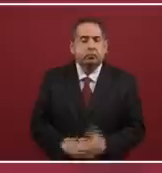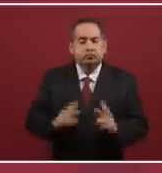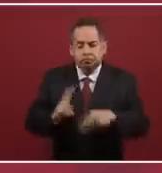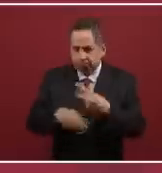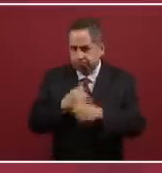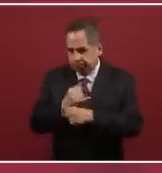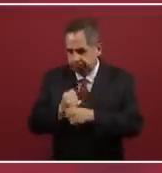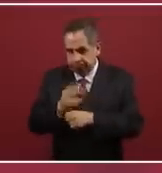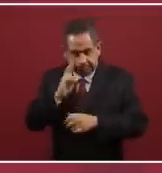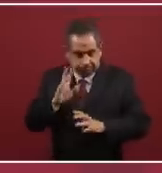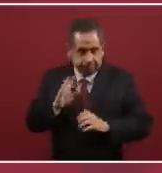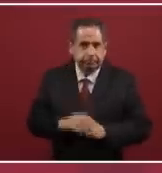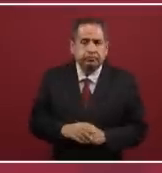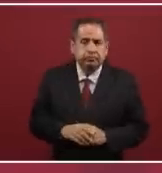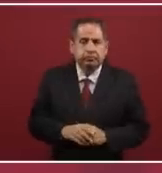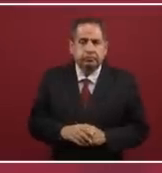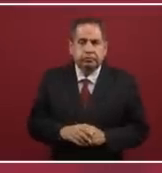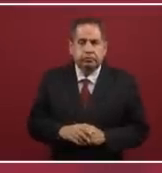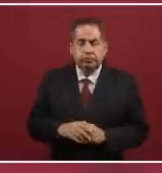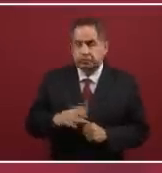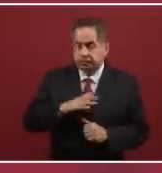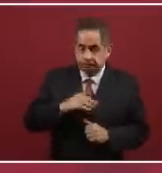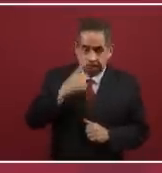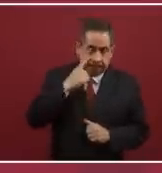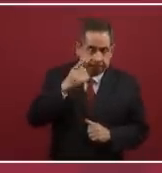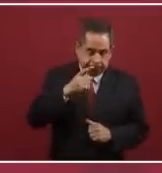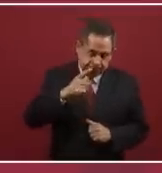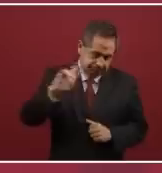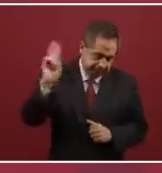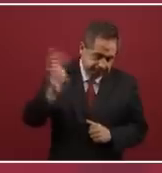Miren, hay una realidad.